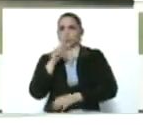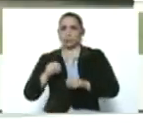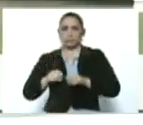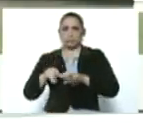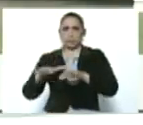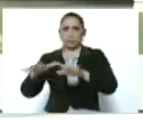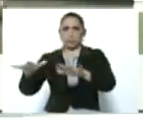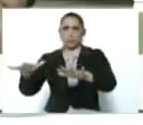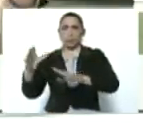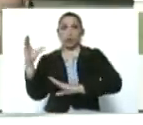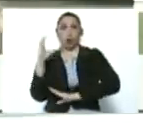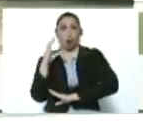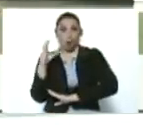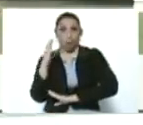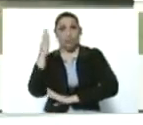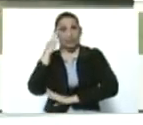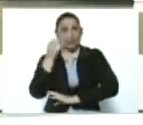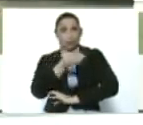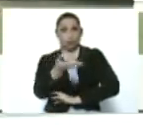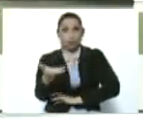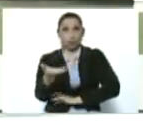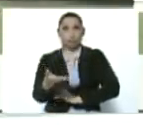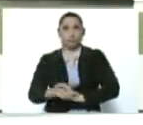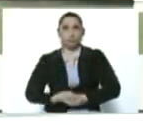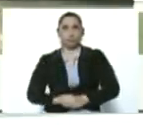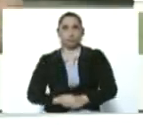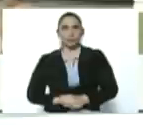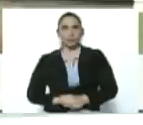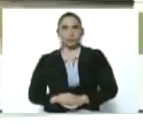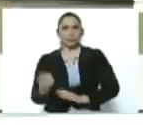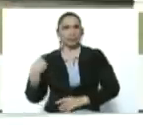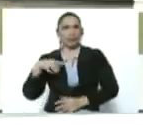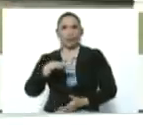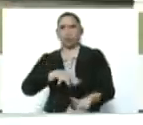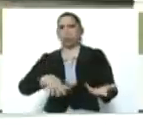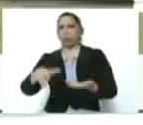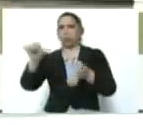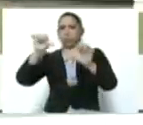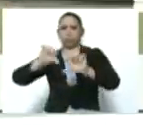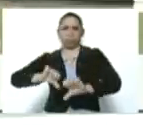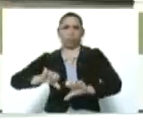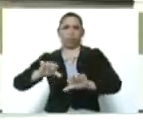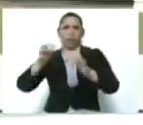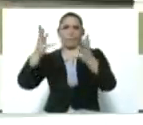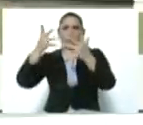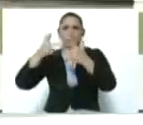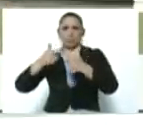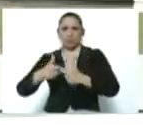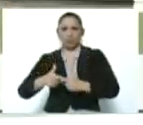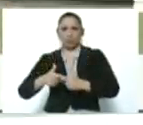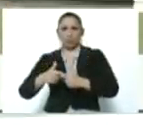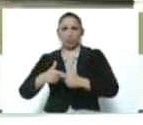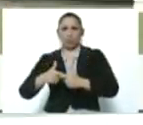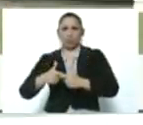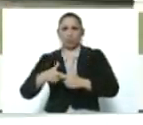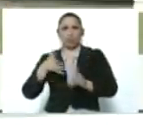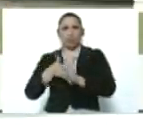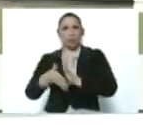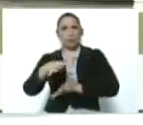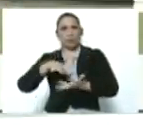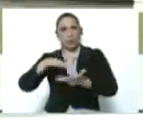colombia saben ustedes tiene un desastre en la administración de la situación del colon a